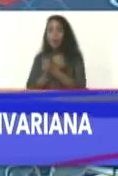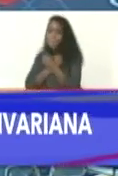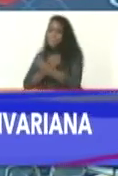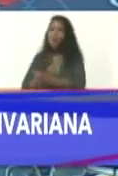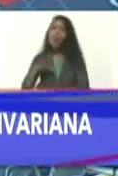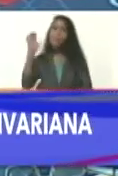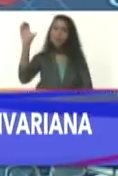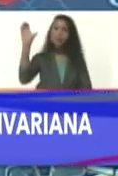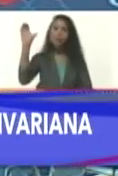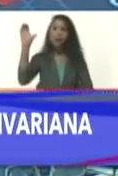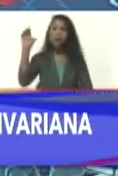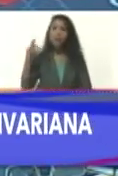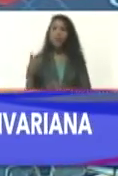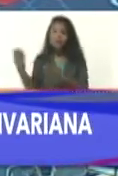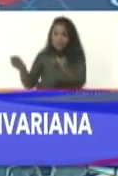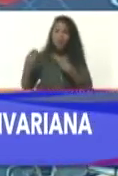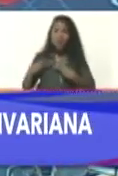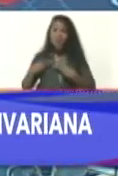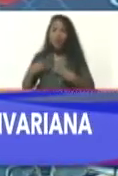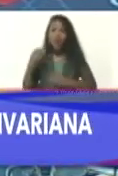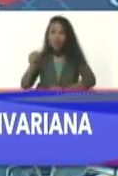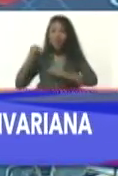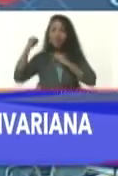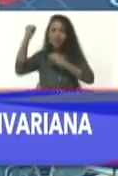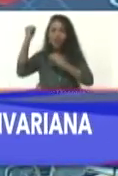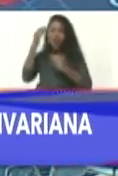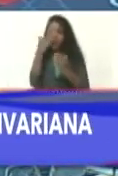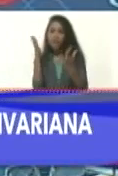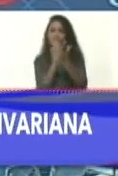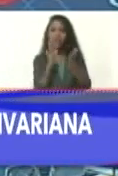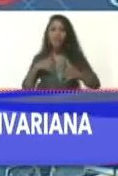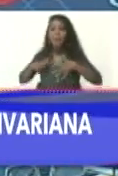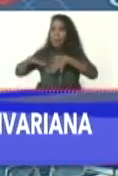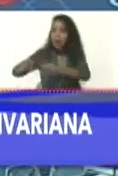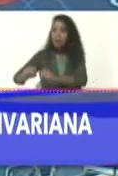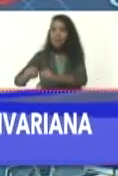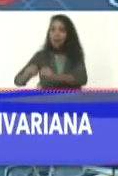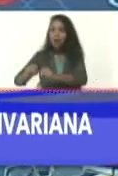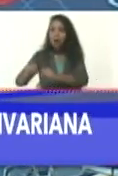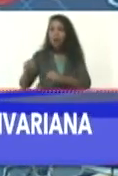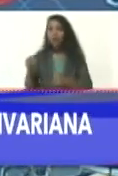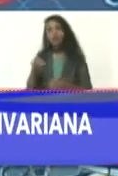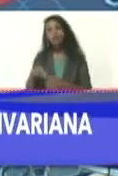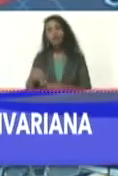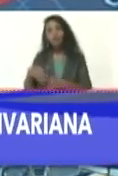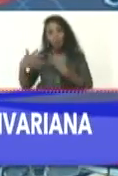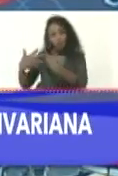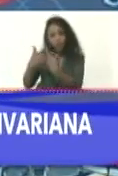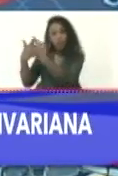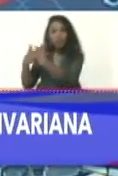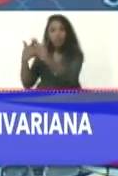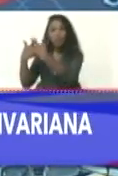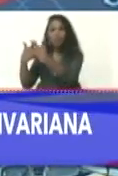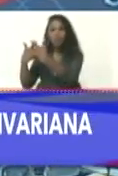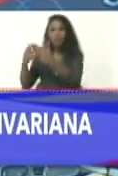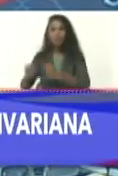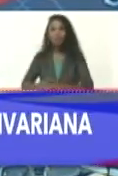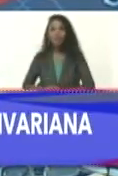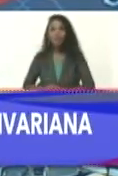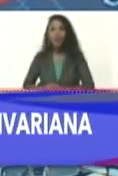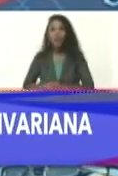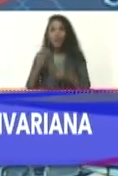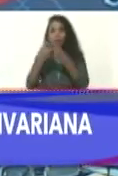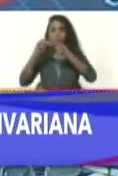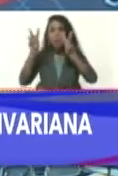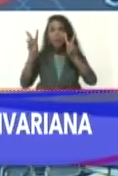patria nos está dando la victoria frente al imperialismo norteamericano. La verdad y la